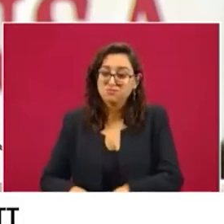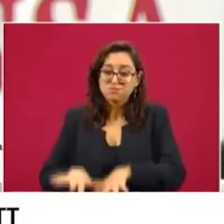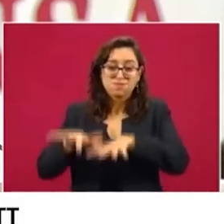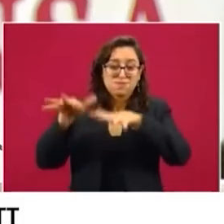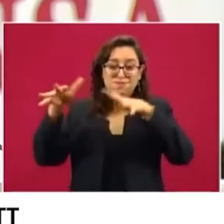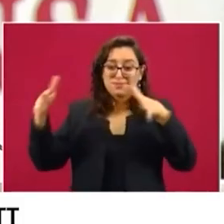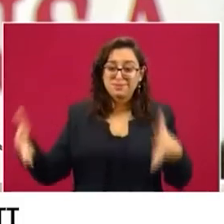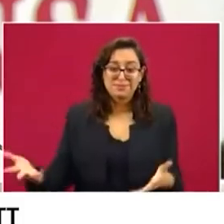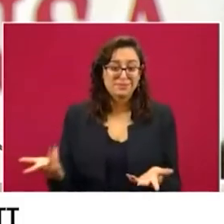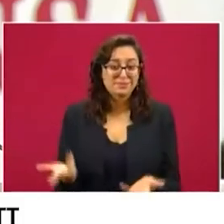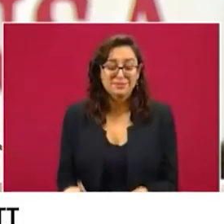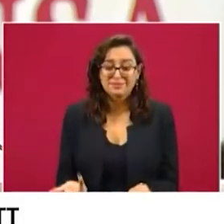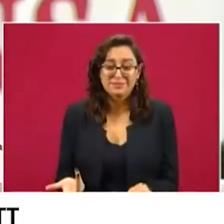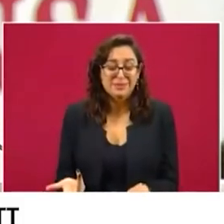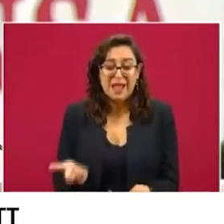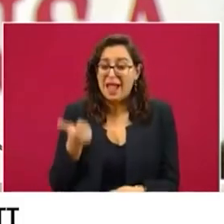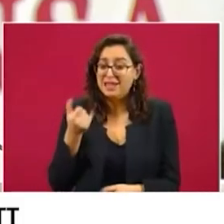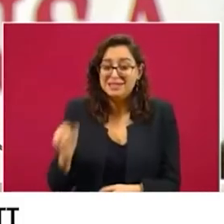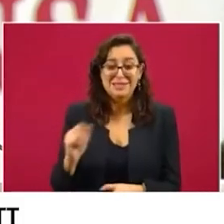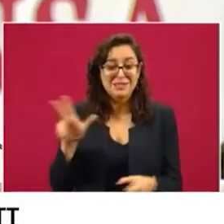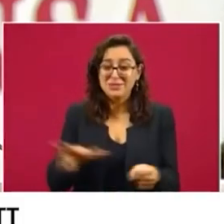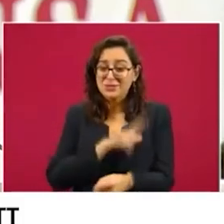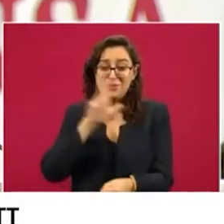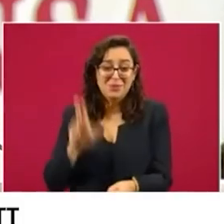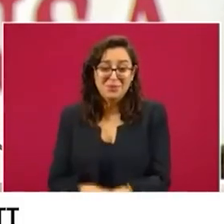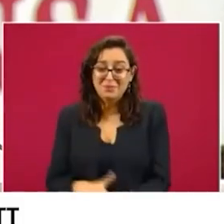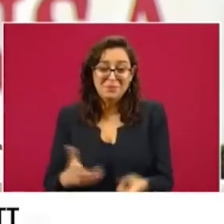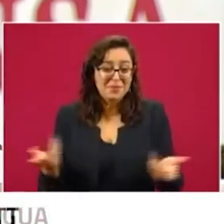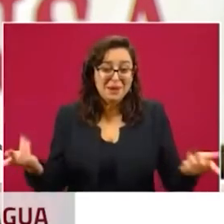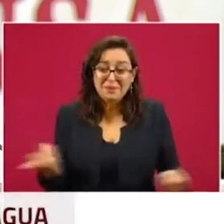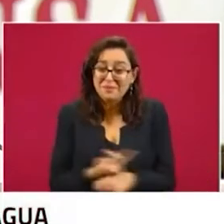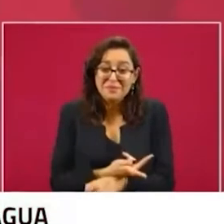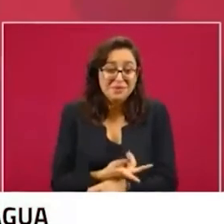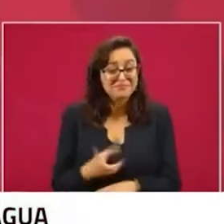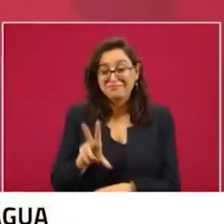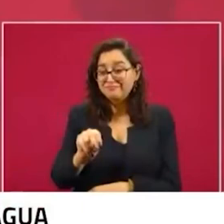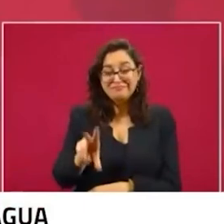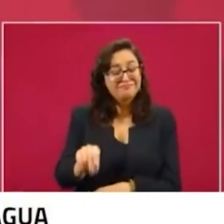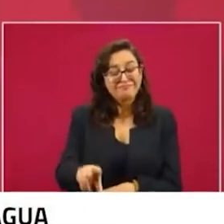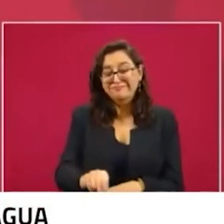verdes se amotinan o sea este no